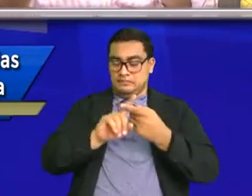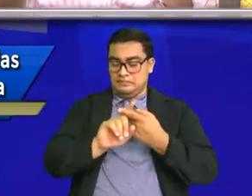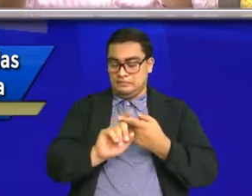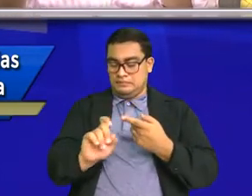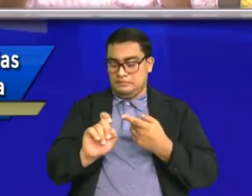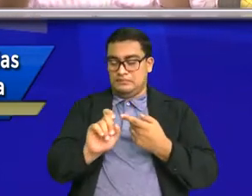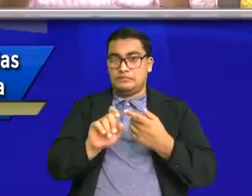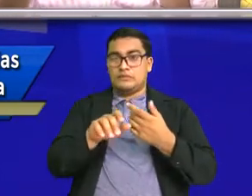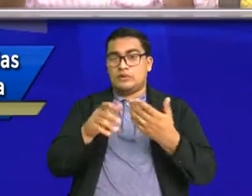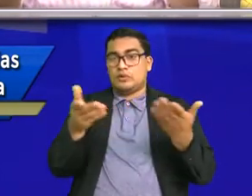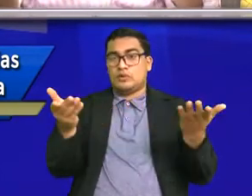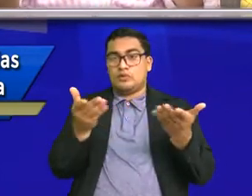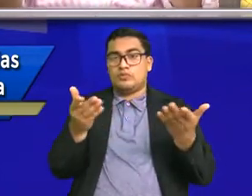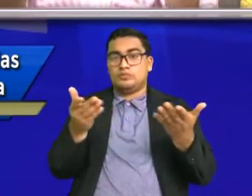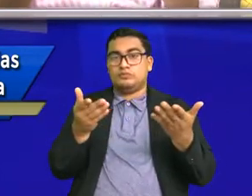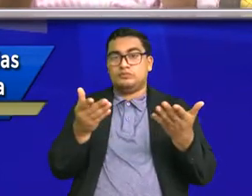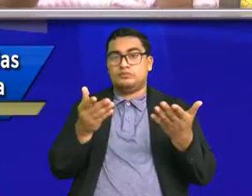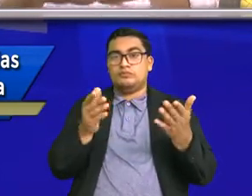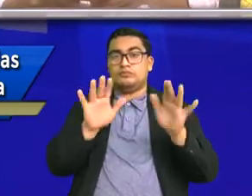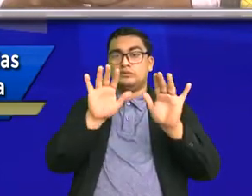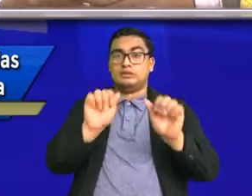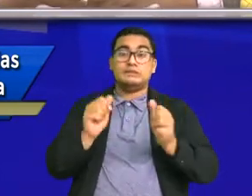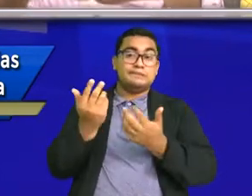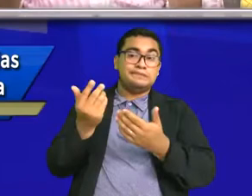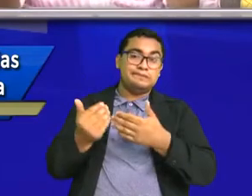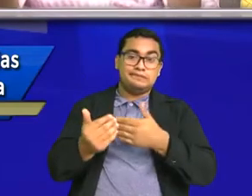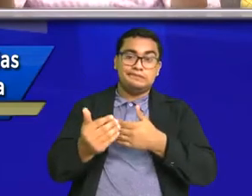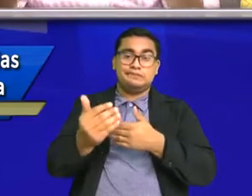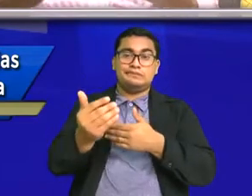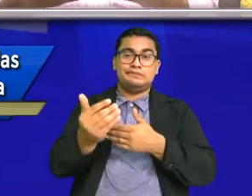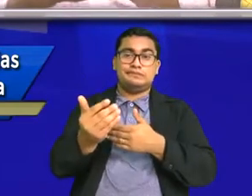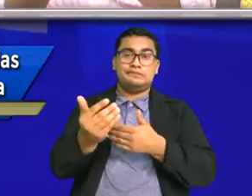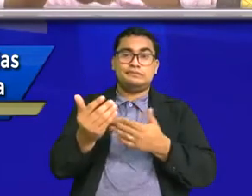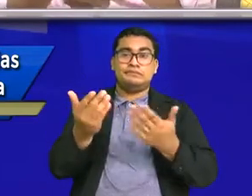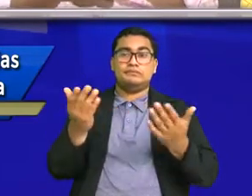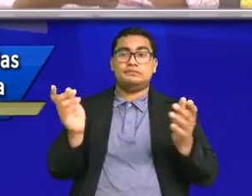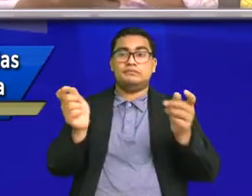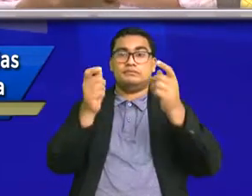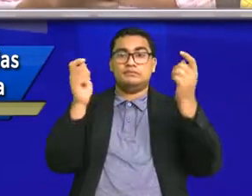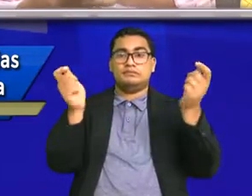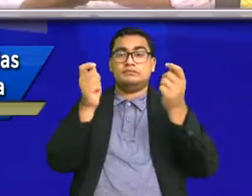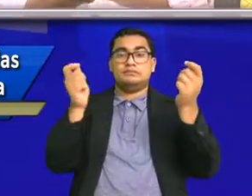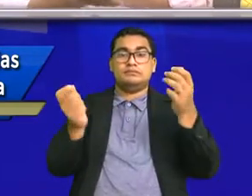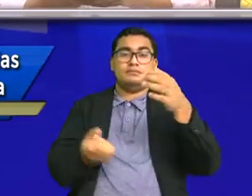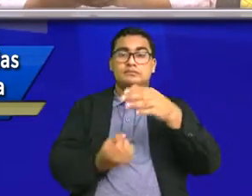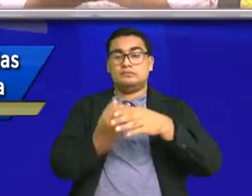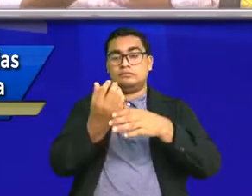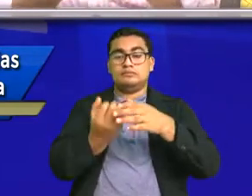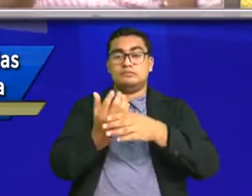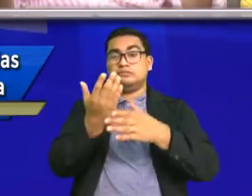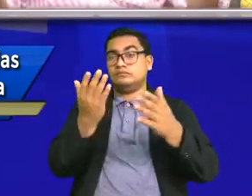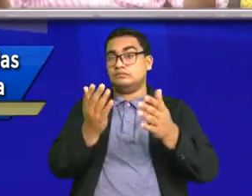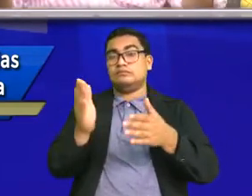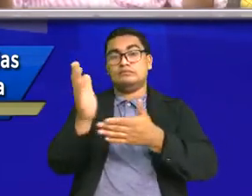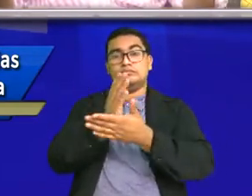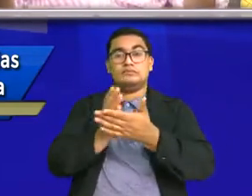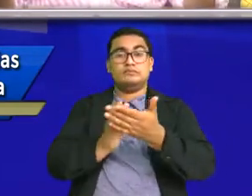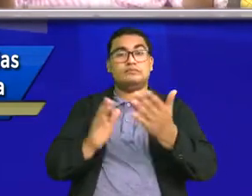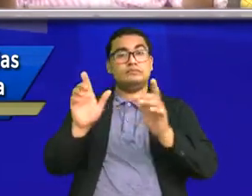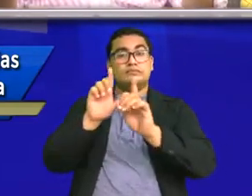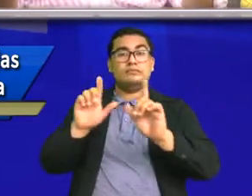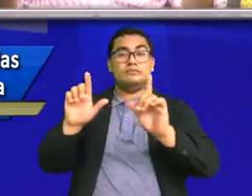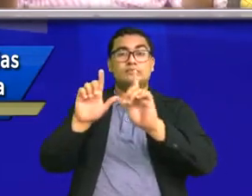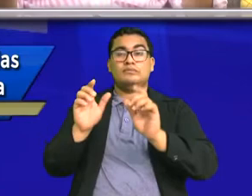el cual estamos ya prácticamente ya con expectativas de celebrar fiesta de levantamiento de cosecha en alguna zona por ejemplo en el tema de frijol